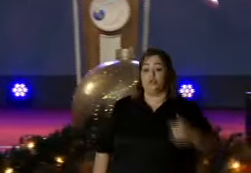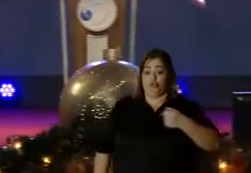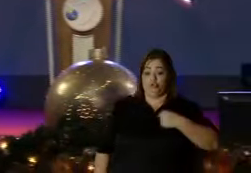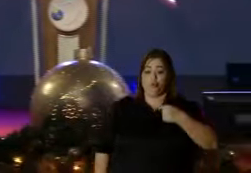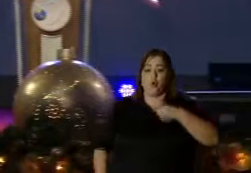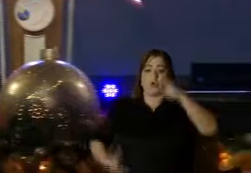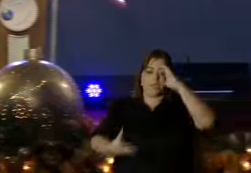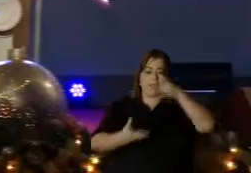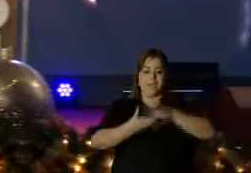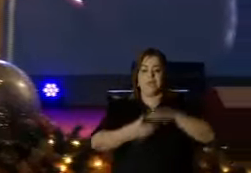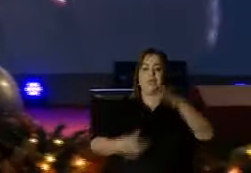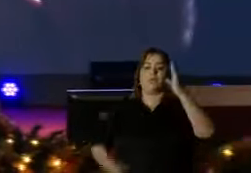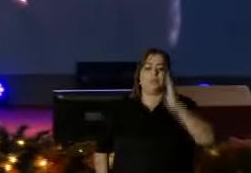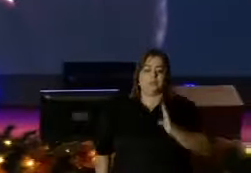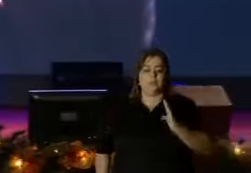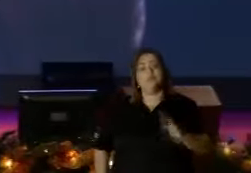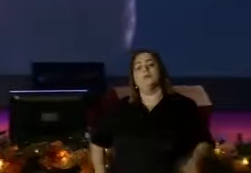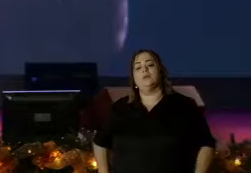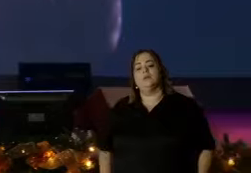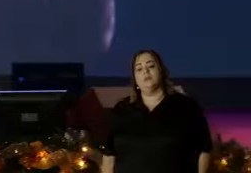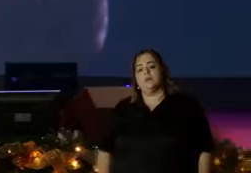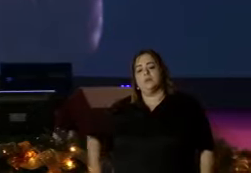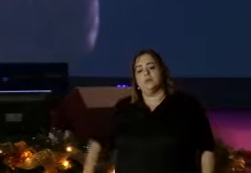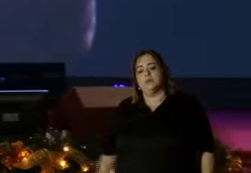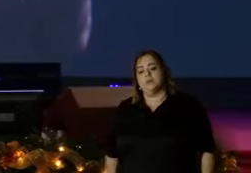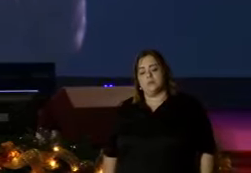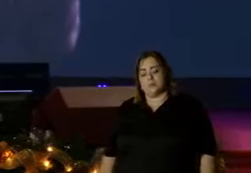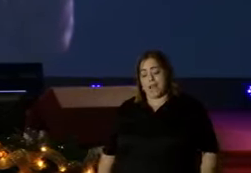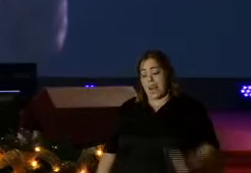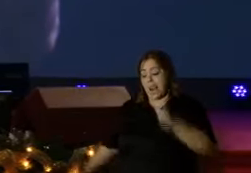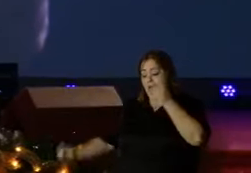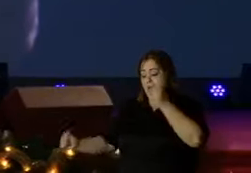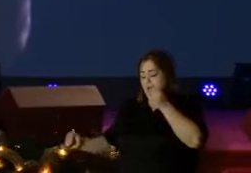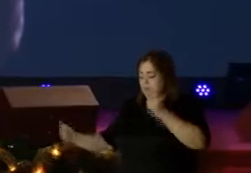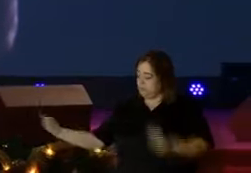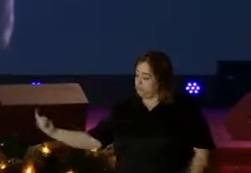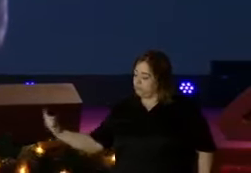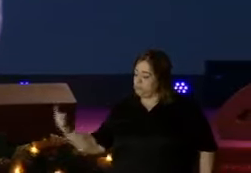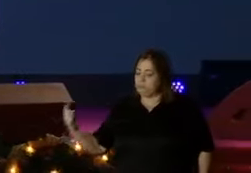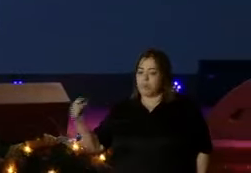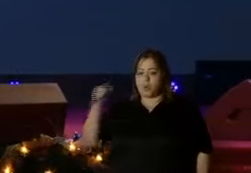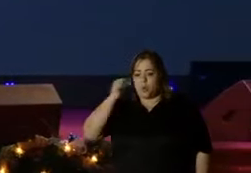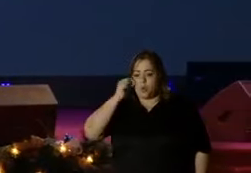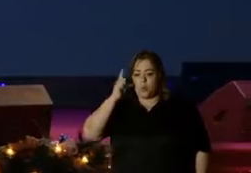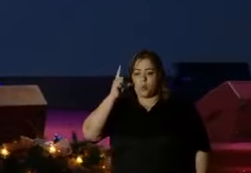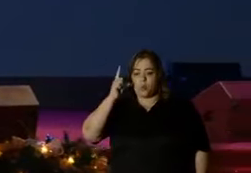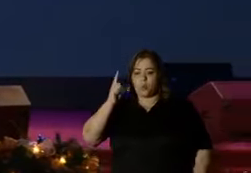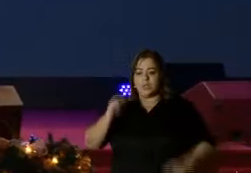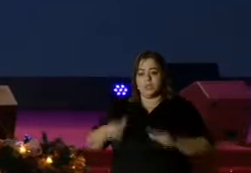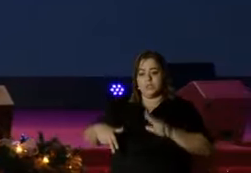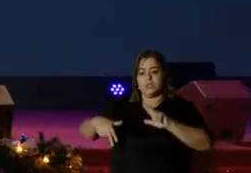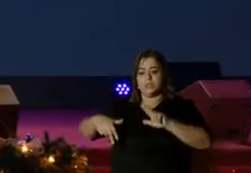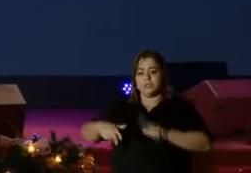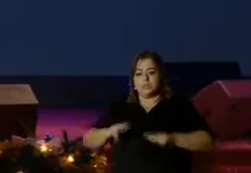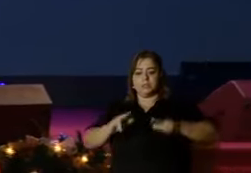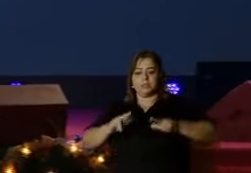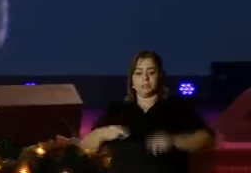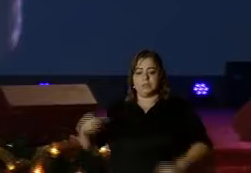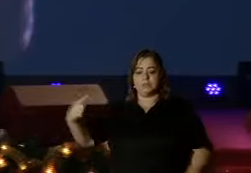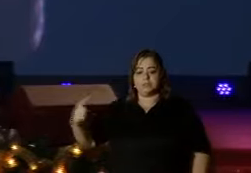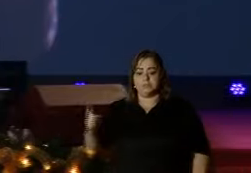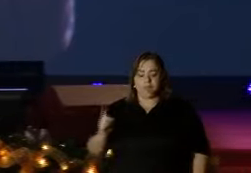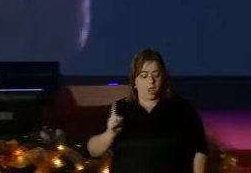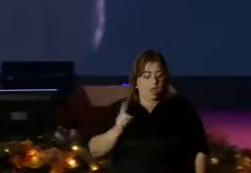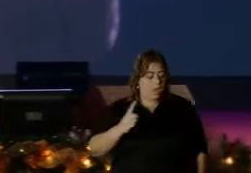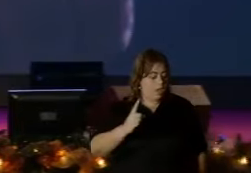Dios. Así que la niña se levantó. Andaba, pues tenía 12 años y se